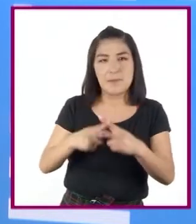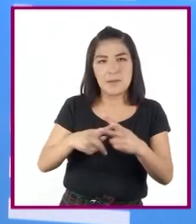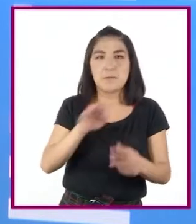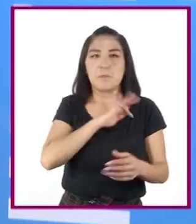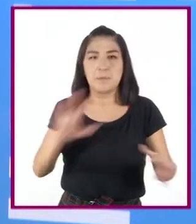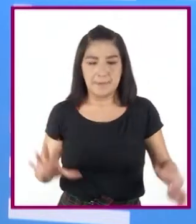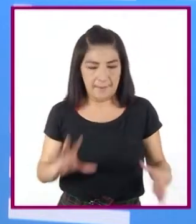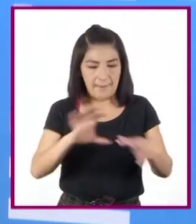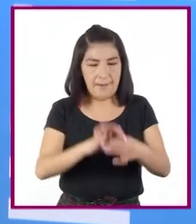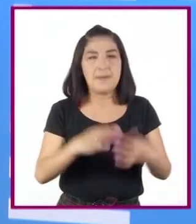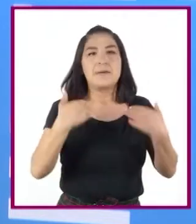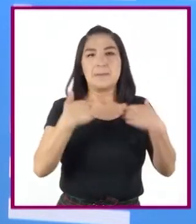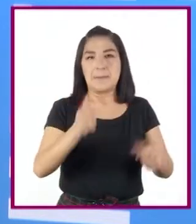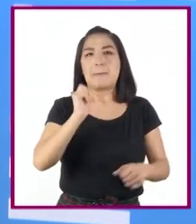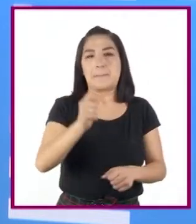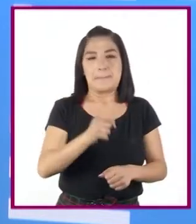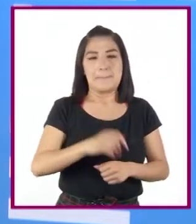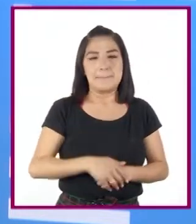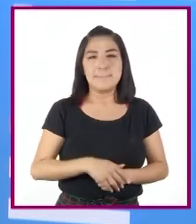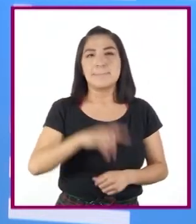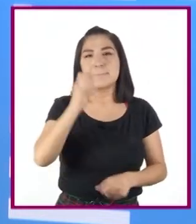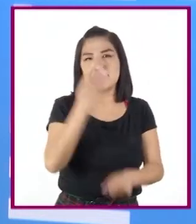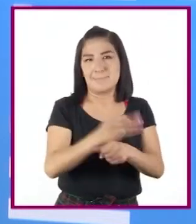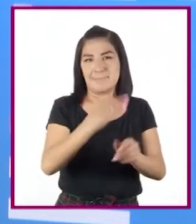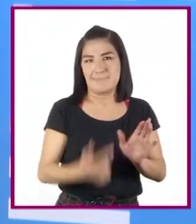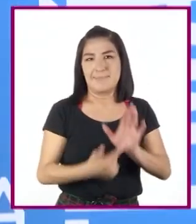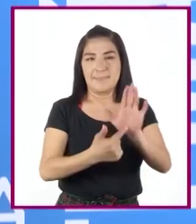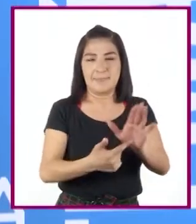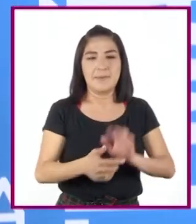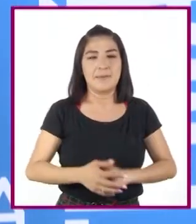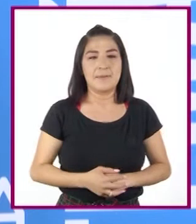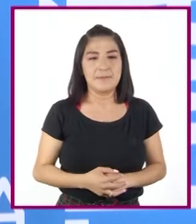para consolidar los aprendizajes que aquí les presentamos.